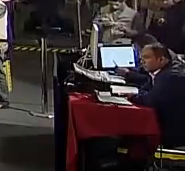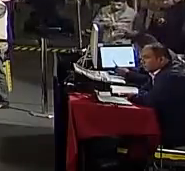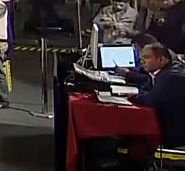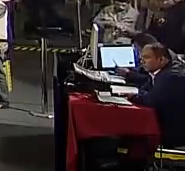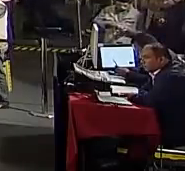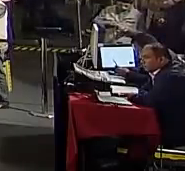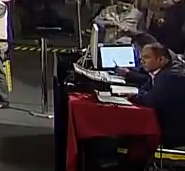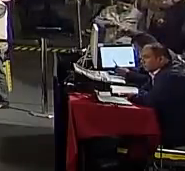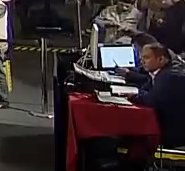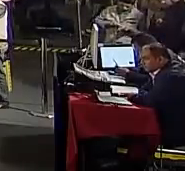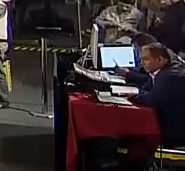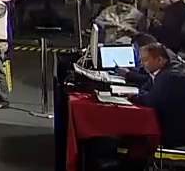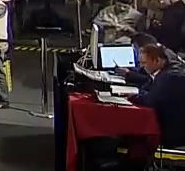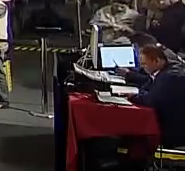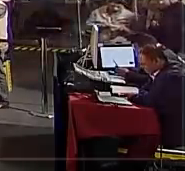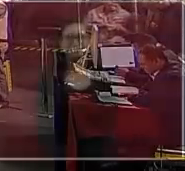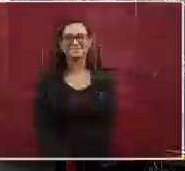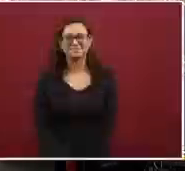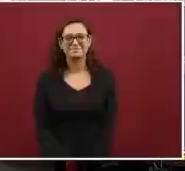Ánimo, ánimo.